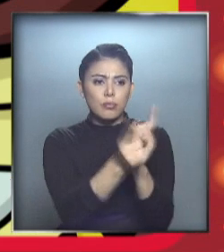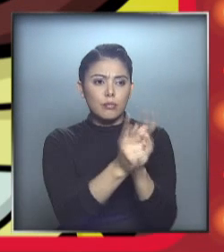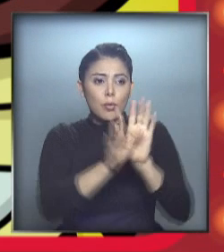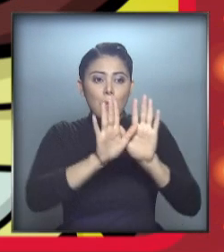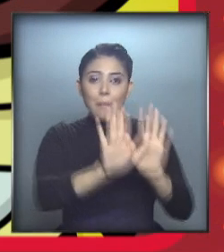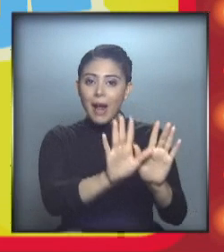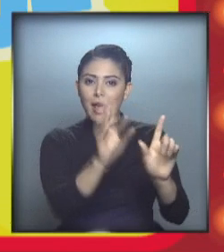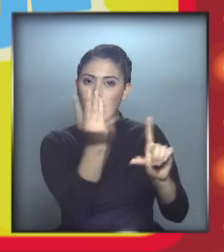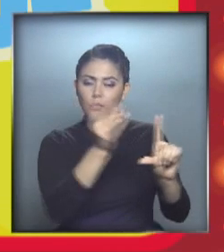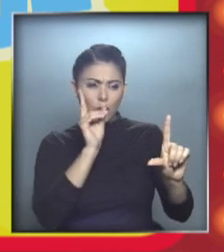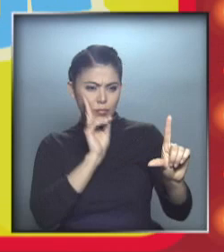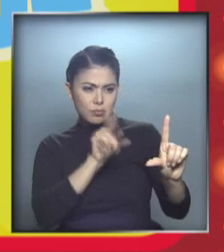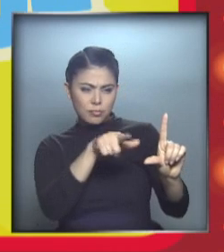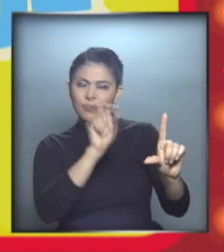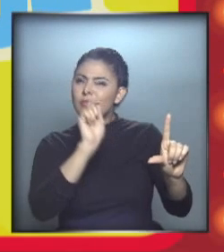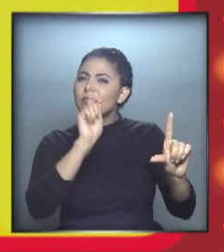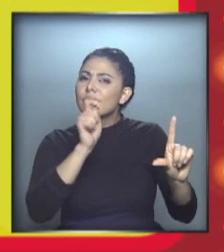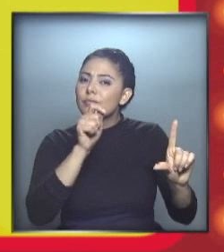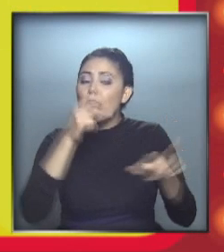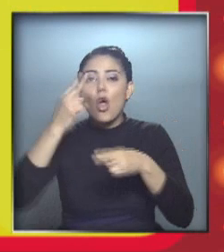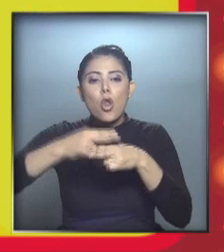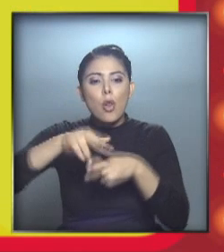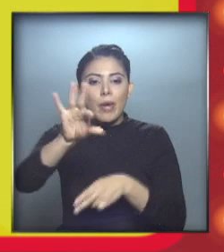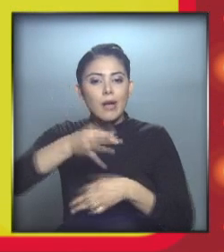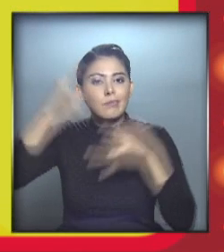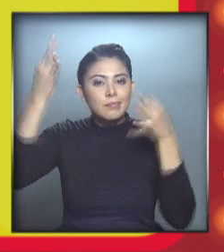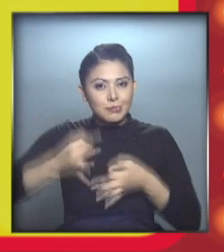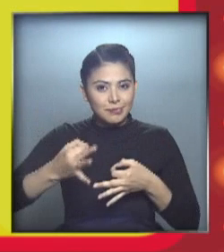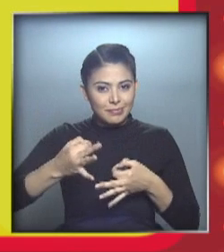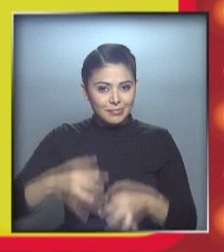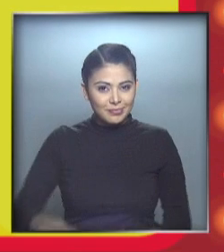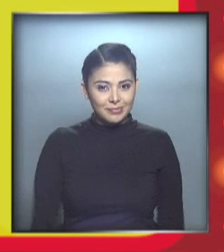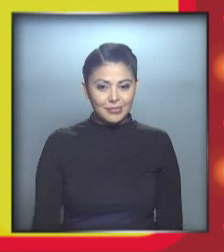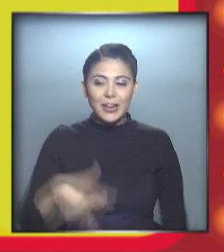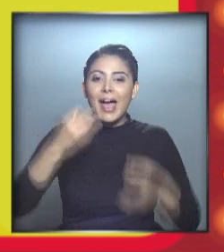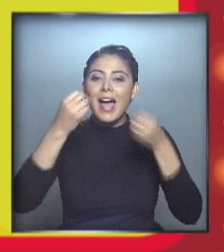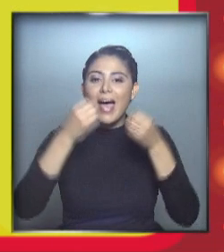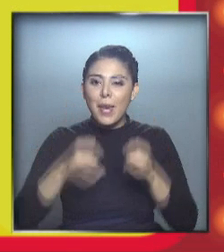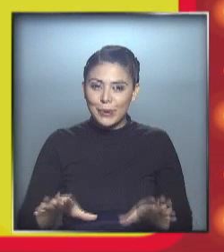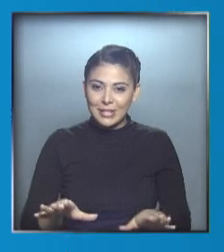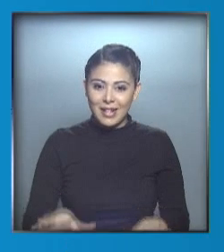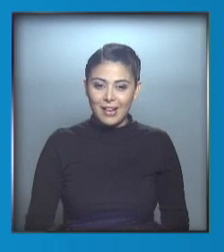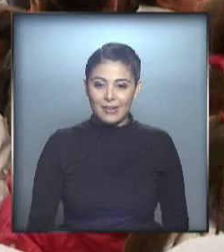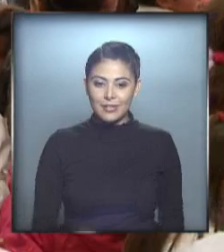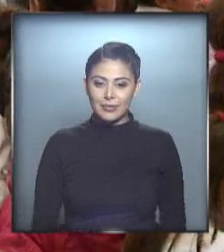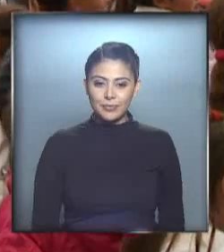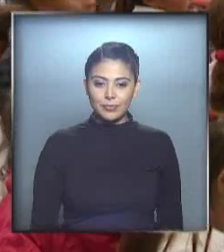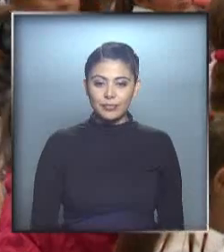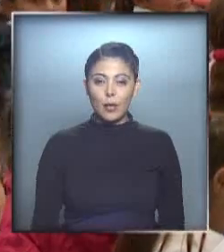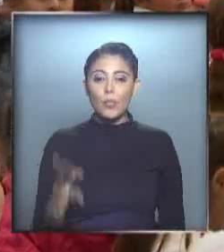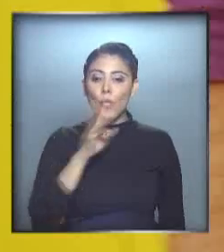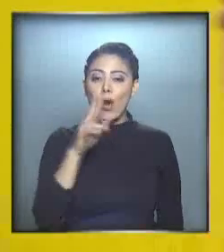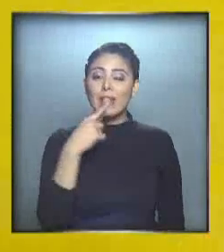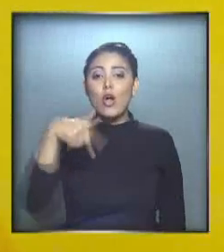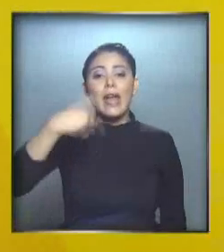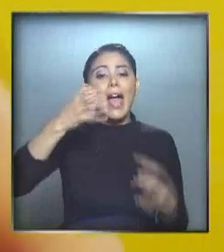ruleta se detenga! ¡Ya viene el personaje! ¡Y elegí el nombre correcto! ¡A jugar! El equipo Samba